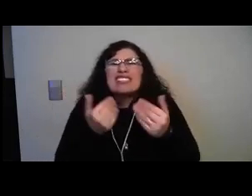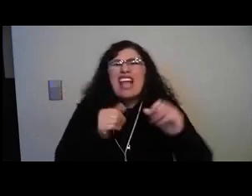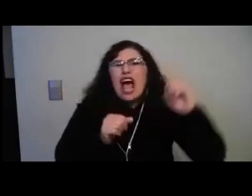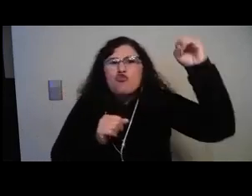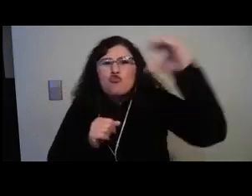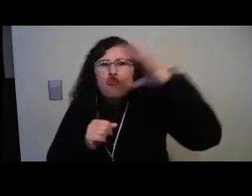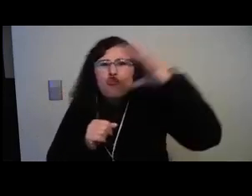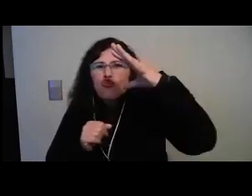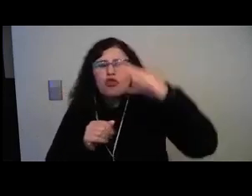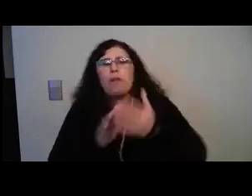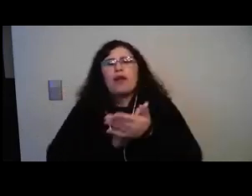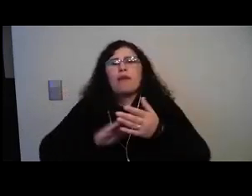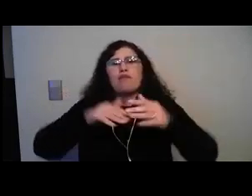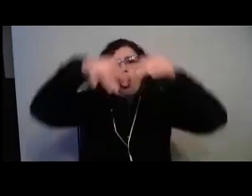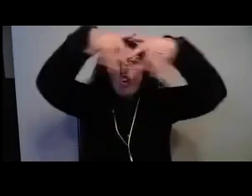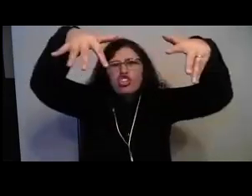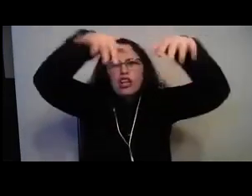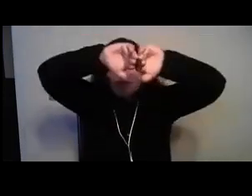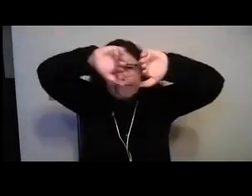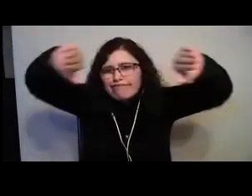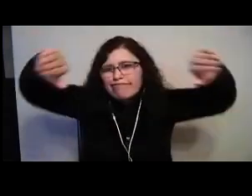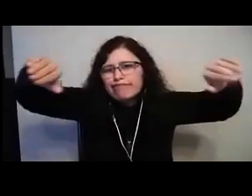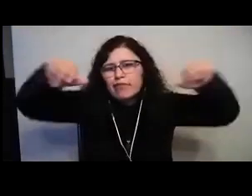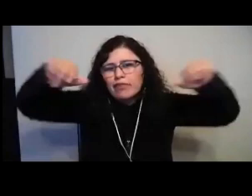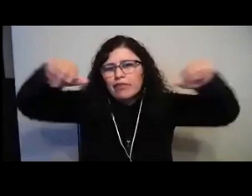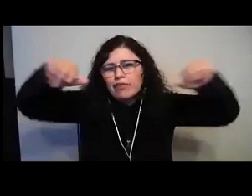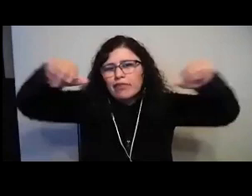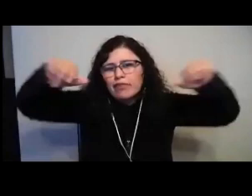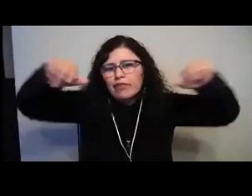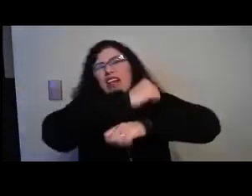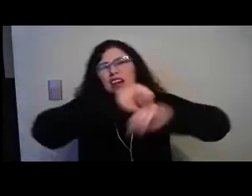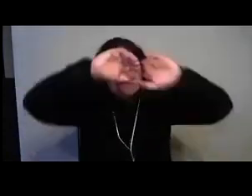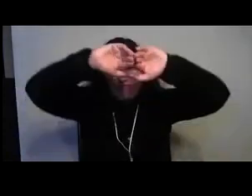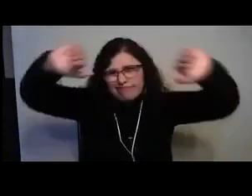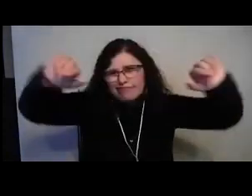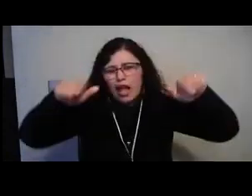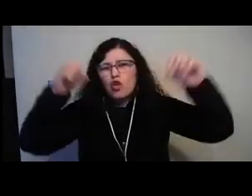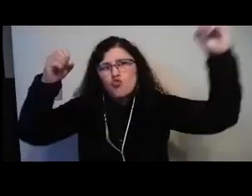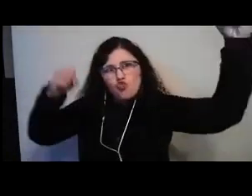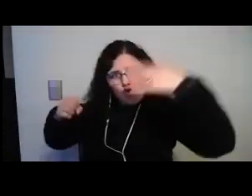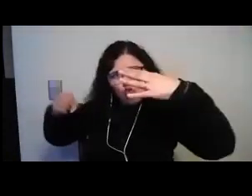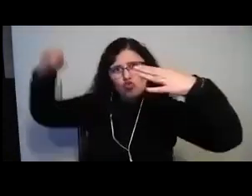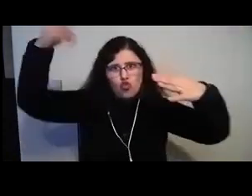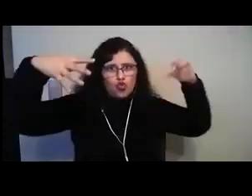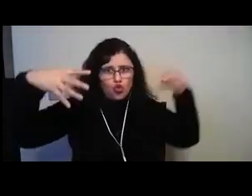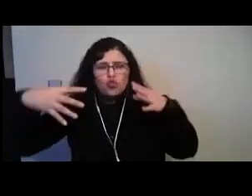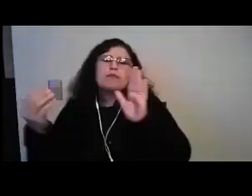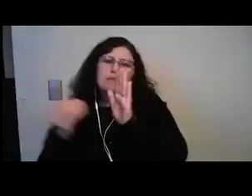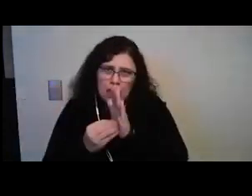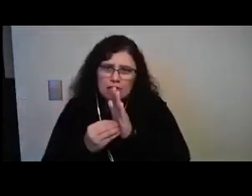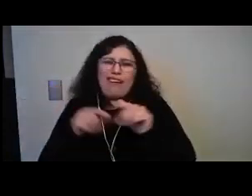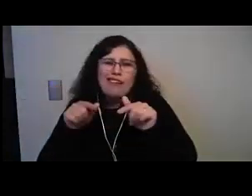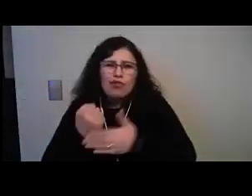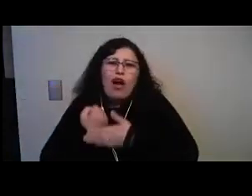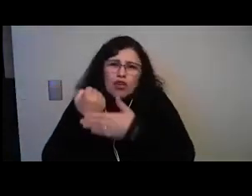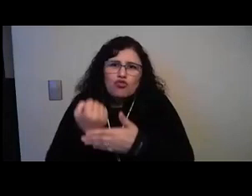abra las cortinas que le den luz natural, ¿ya? Y todo eso va a facilitar la actividad que usted va a realizar, ¿ya?